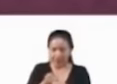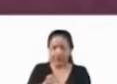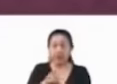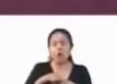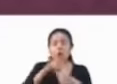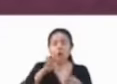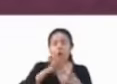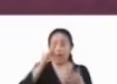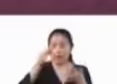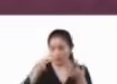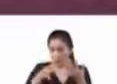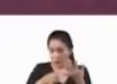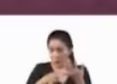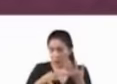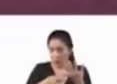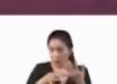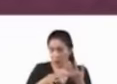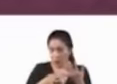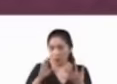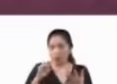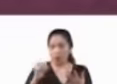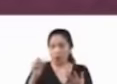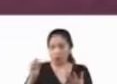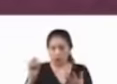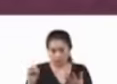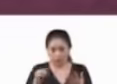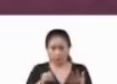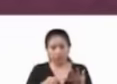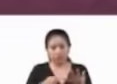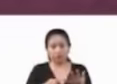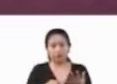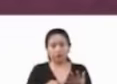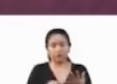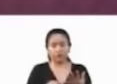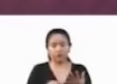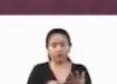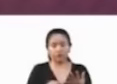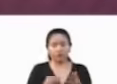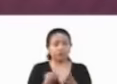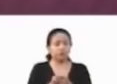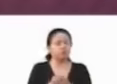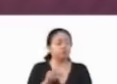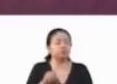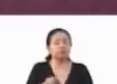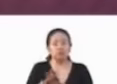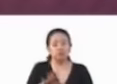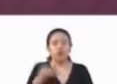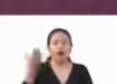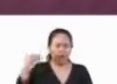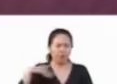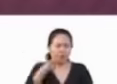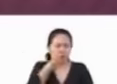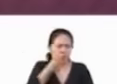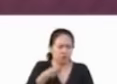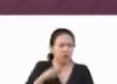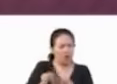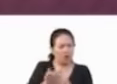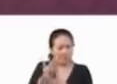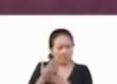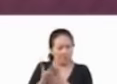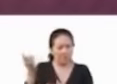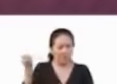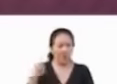particular, el último caso que va a informar la Fiscalía, y por supuesto que ellos tienen que hacerlo, no lo comentaron el día de hoy en el gabinete, por eso lo